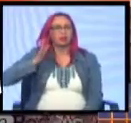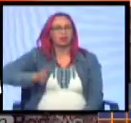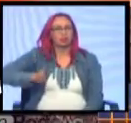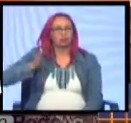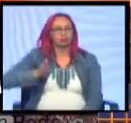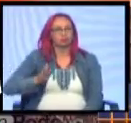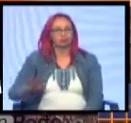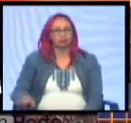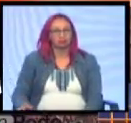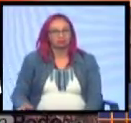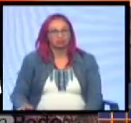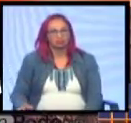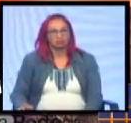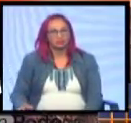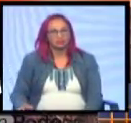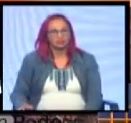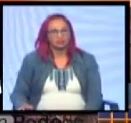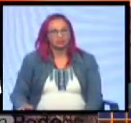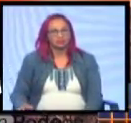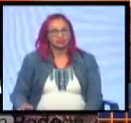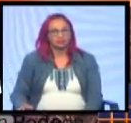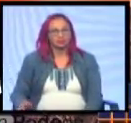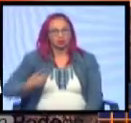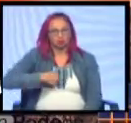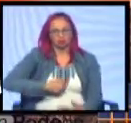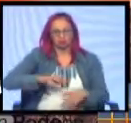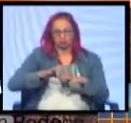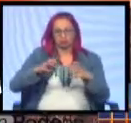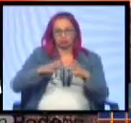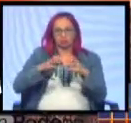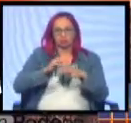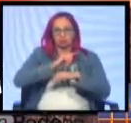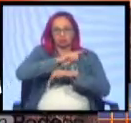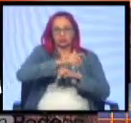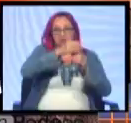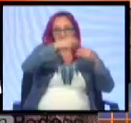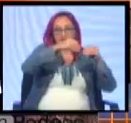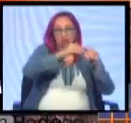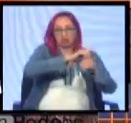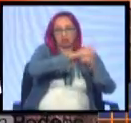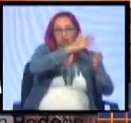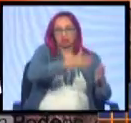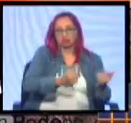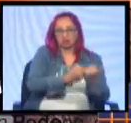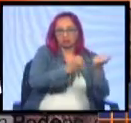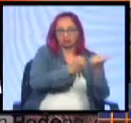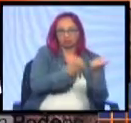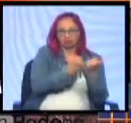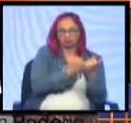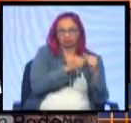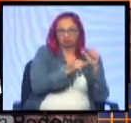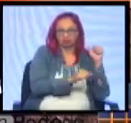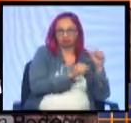Okay, nosotros somos los que ponemos, nos asoleamos, nos mojamos, peligramos.